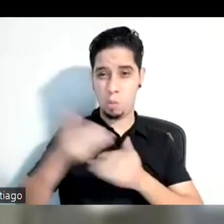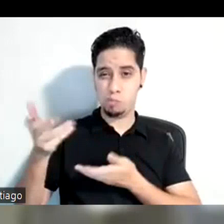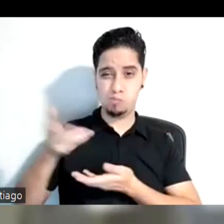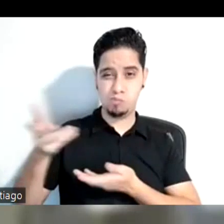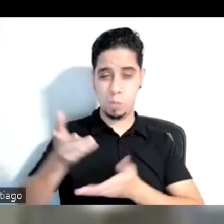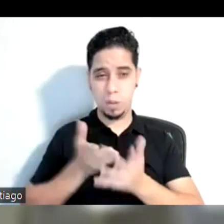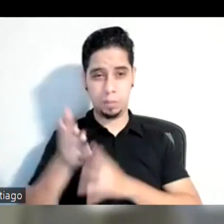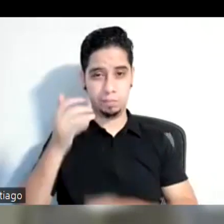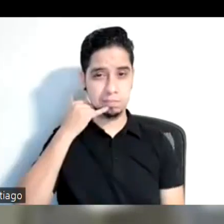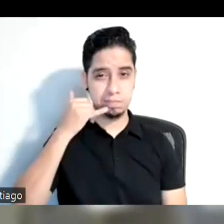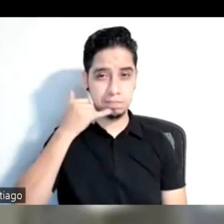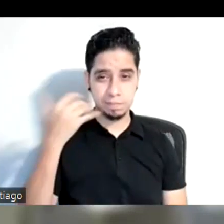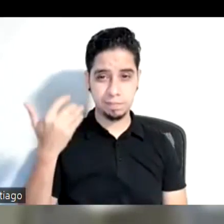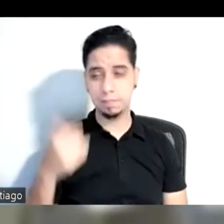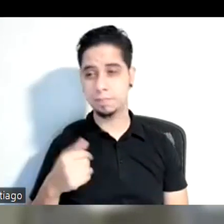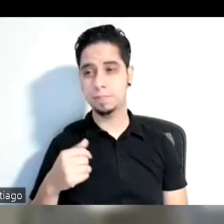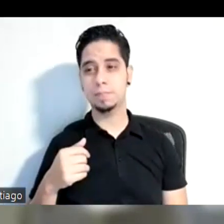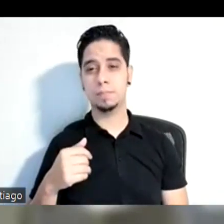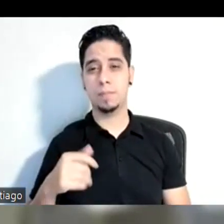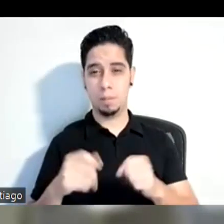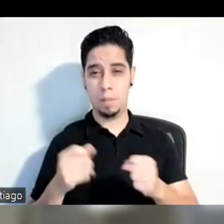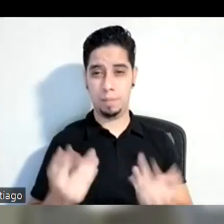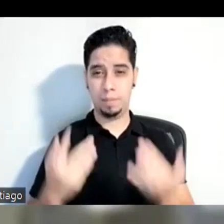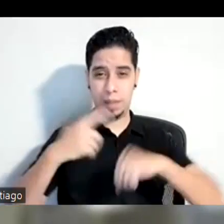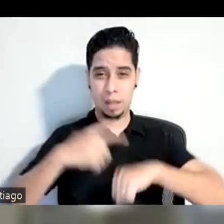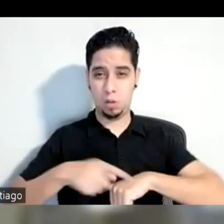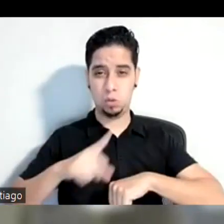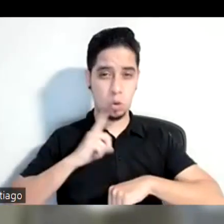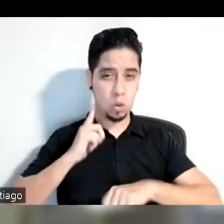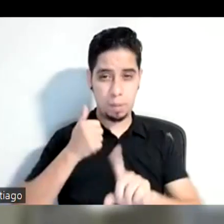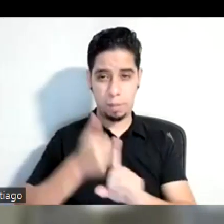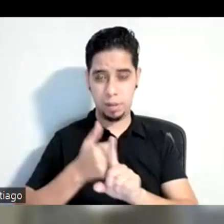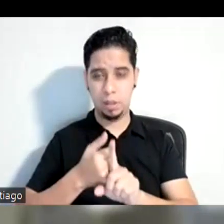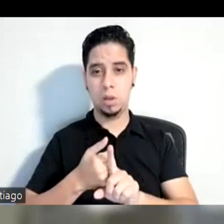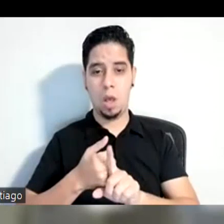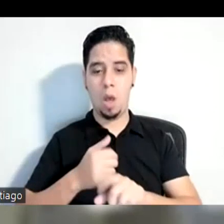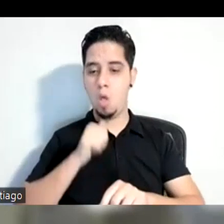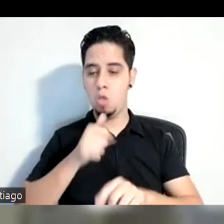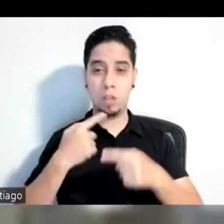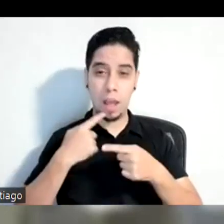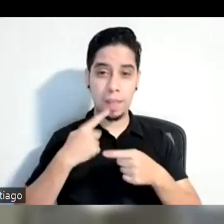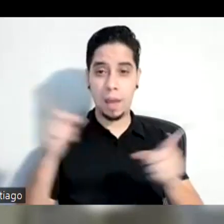¿verdad? En ese proceso. Pero muchas veces los solos piden lo que se conoce como el do not allow.